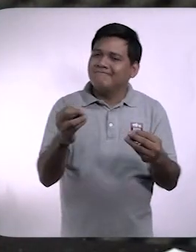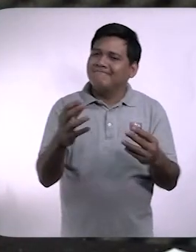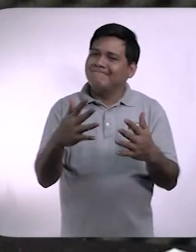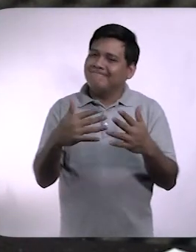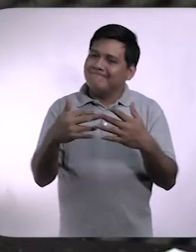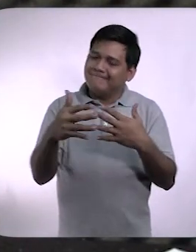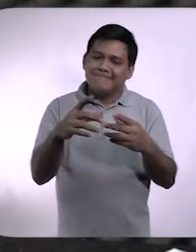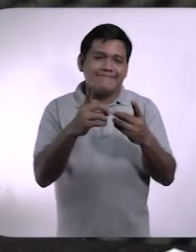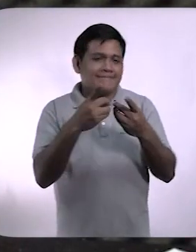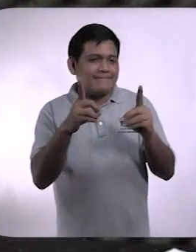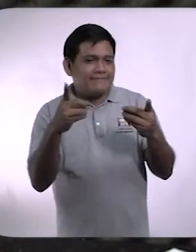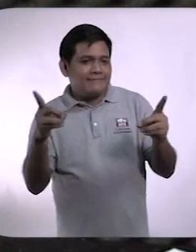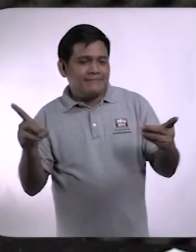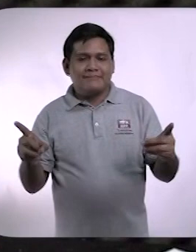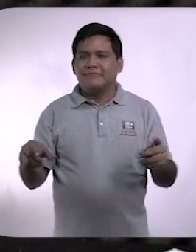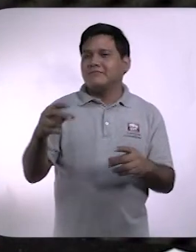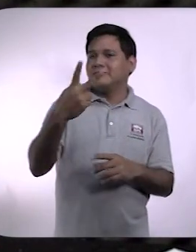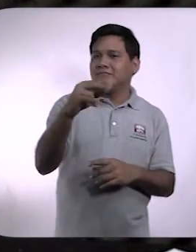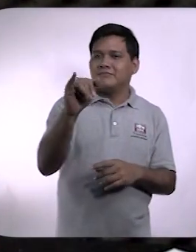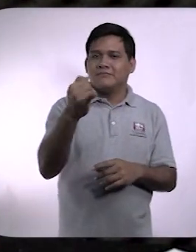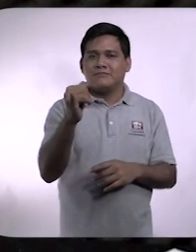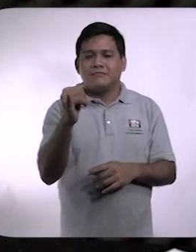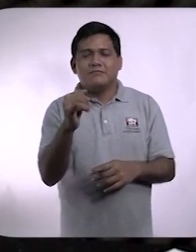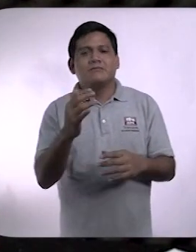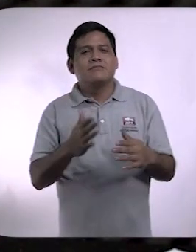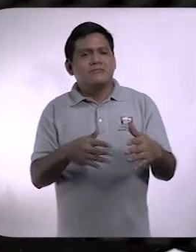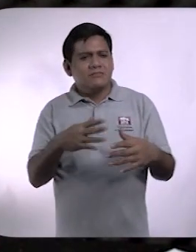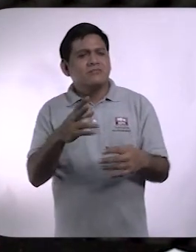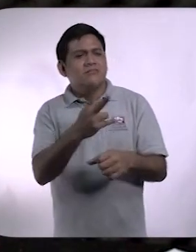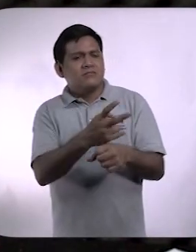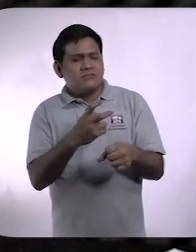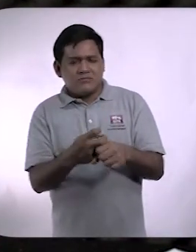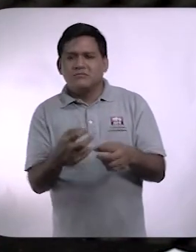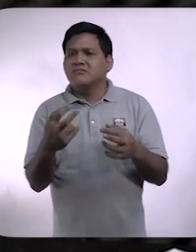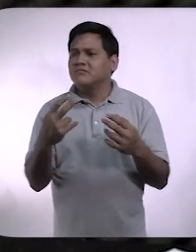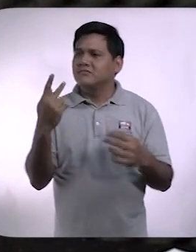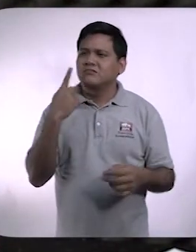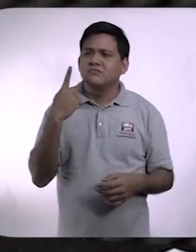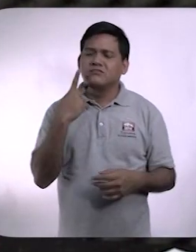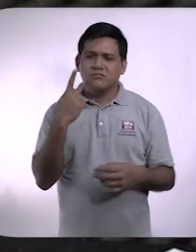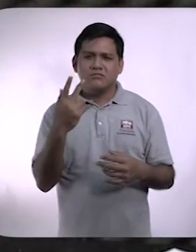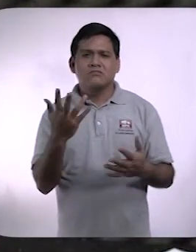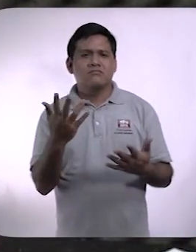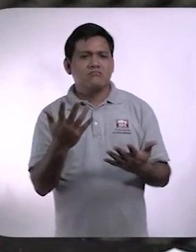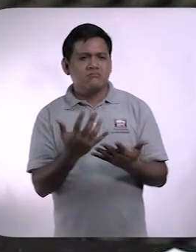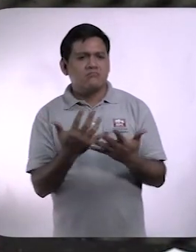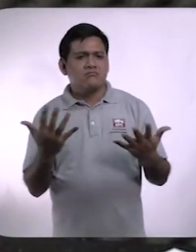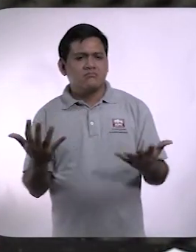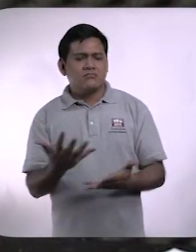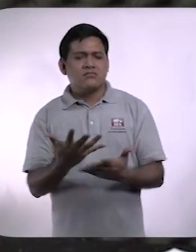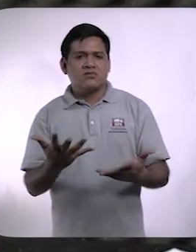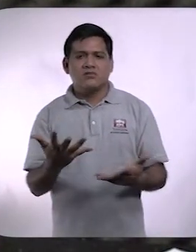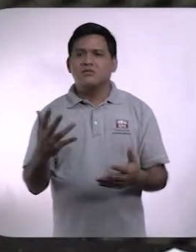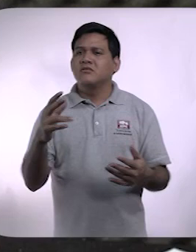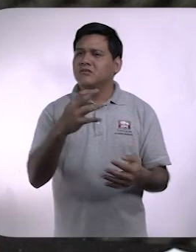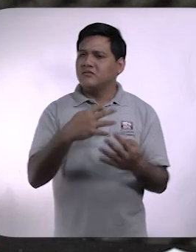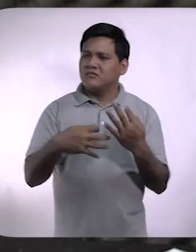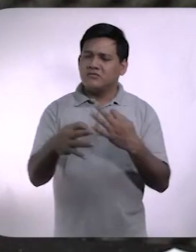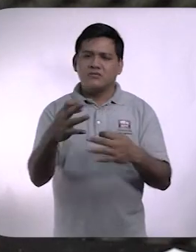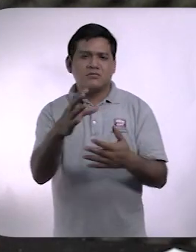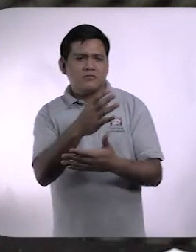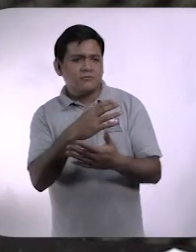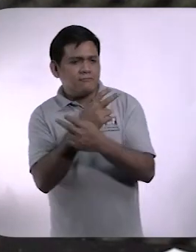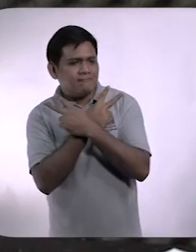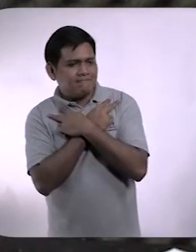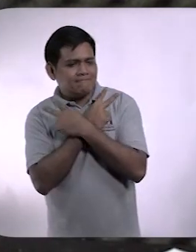el desarrollo de la jornada electoral, se invita a los partidos políticos que lo hagan con toda la civilidad política